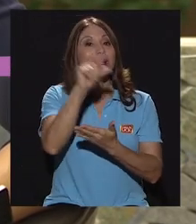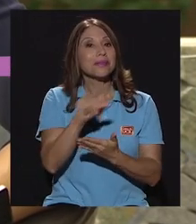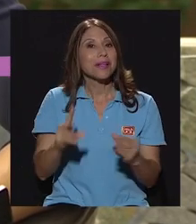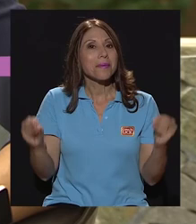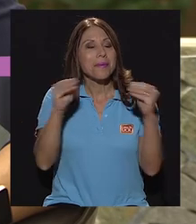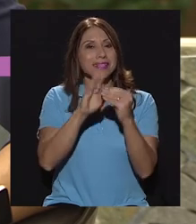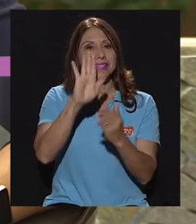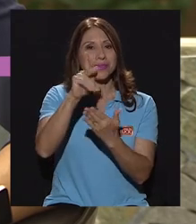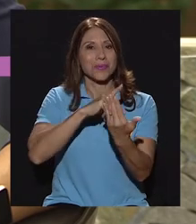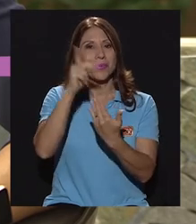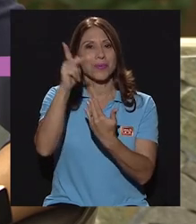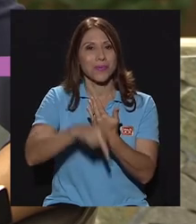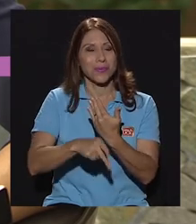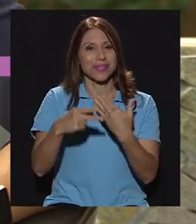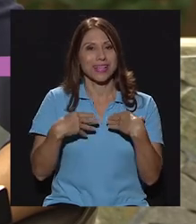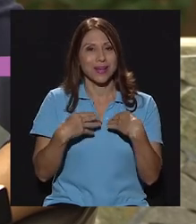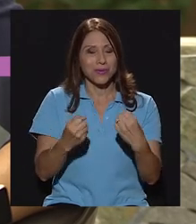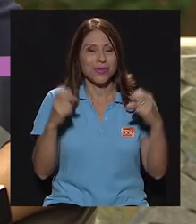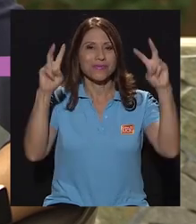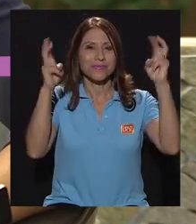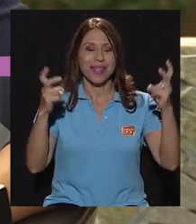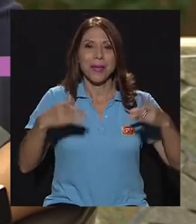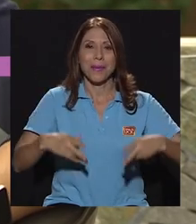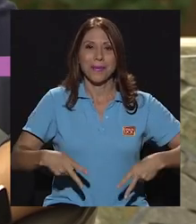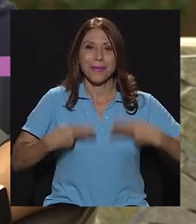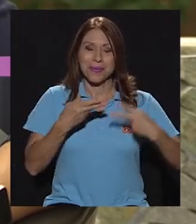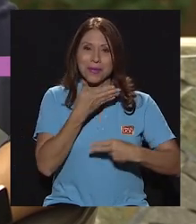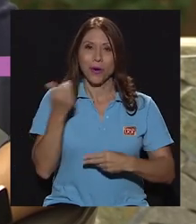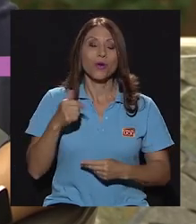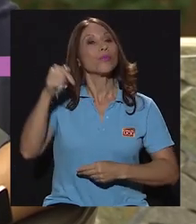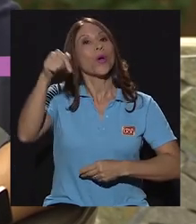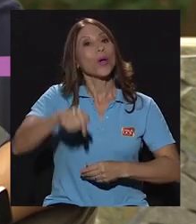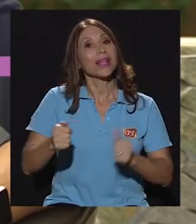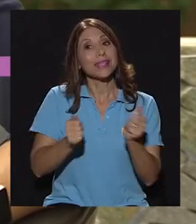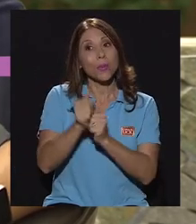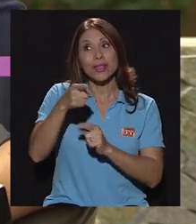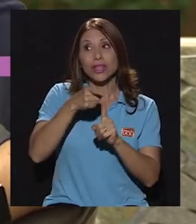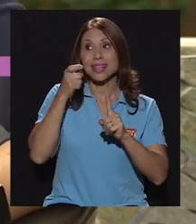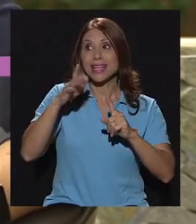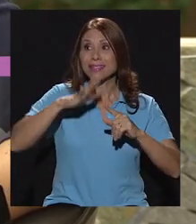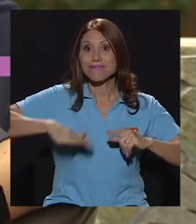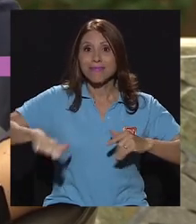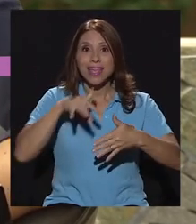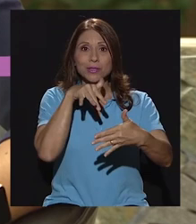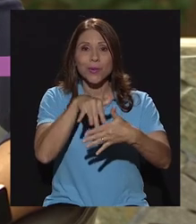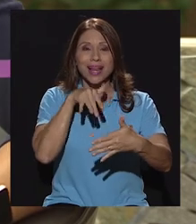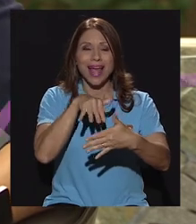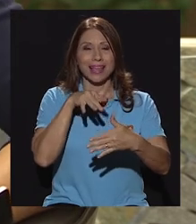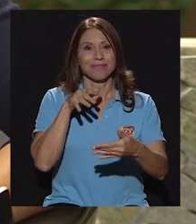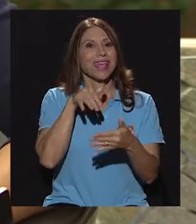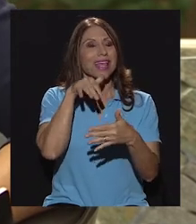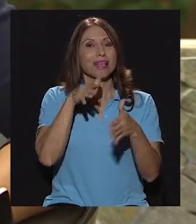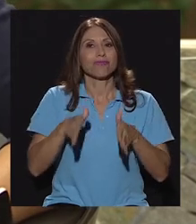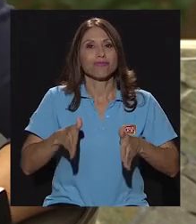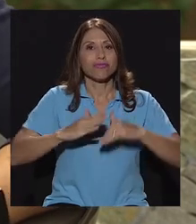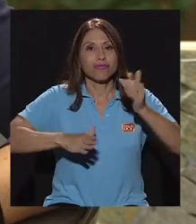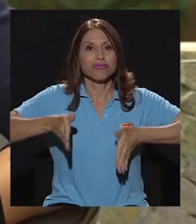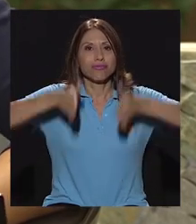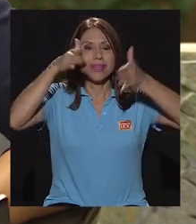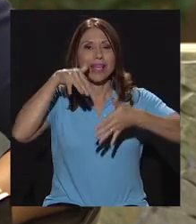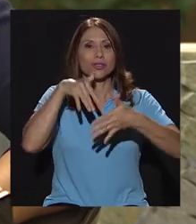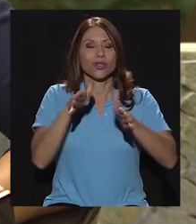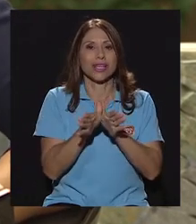bienvenidas una semana más a su telerevista de salud Vivir Mejor. El día de hoy les acompañamos desde las afueras de la Escuela de Estudios